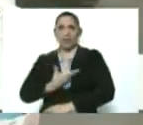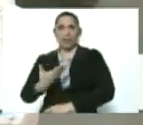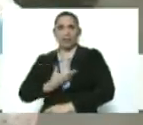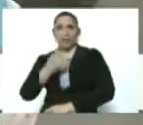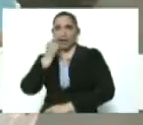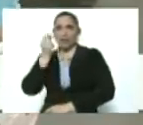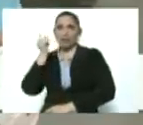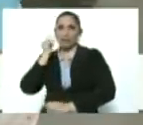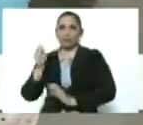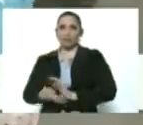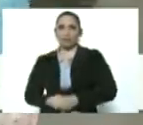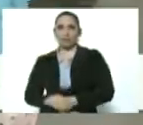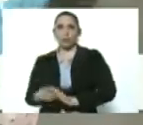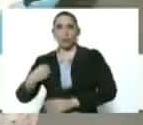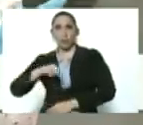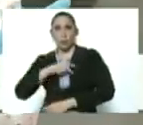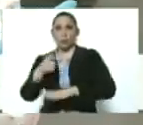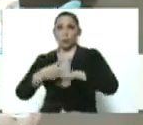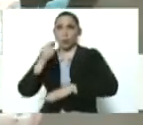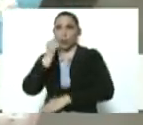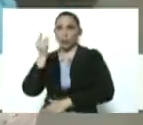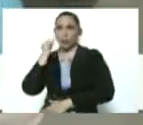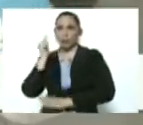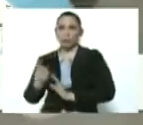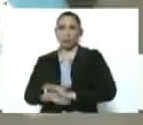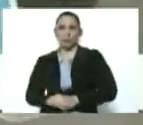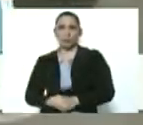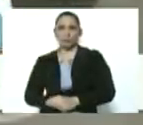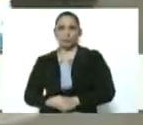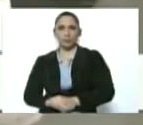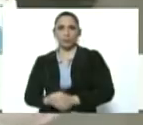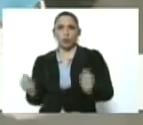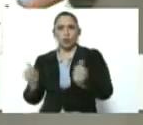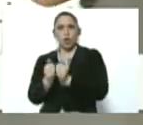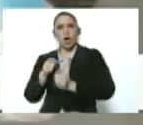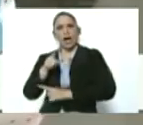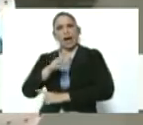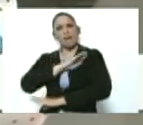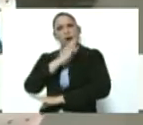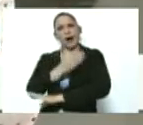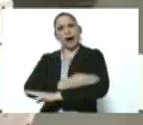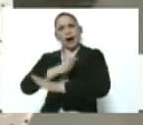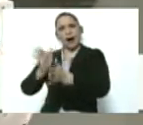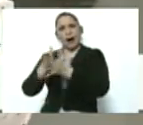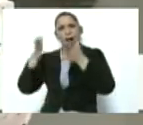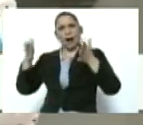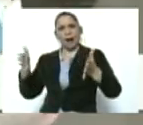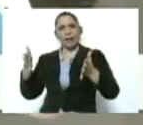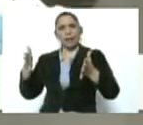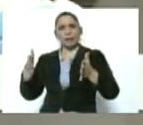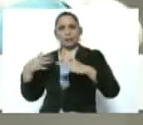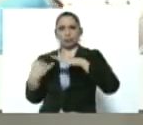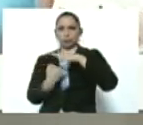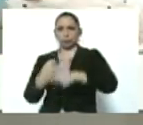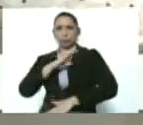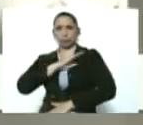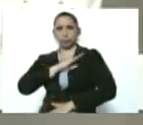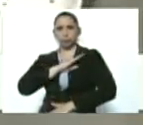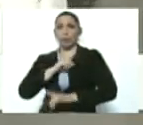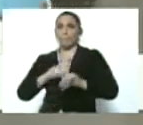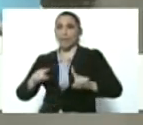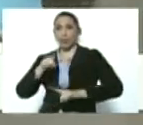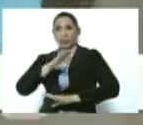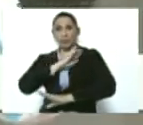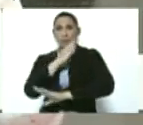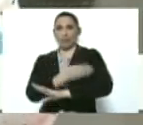alcaldes nuestras gobernadores y nuestros gobernadores con esa fuerza gigante que es la institucionalidad pero esa